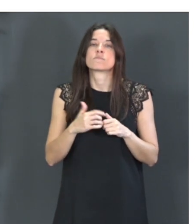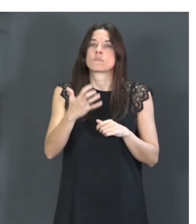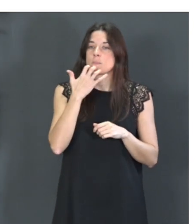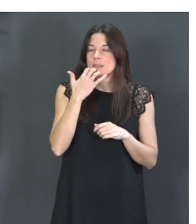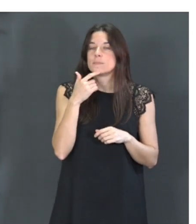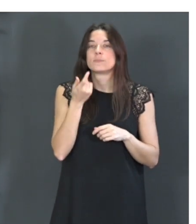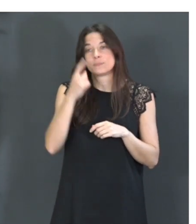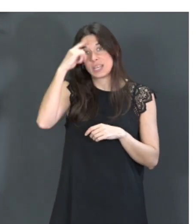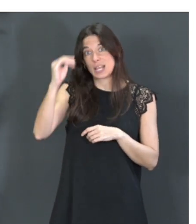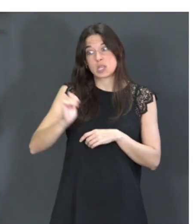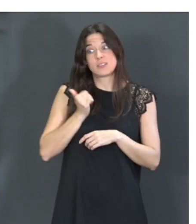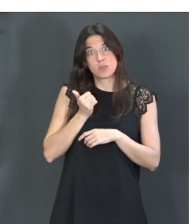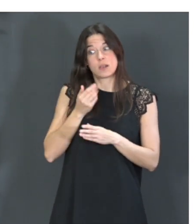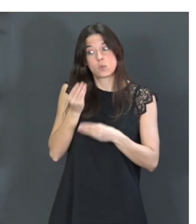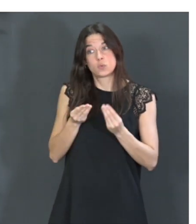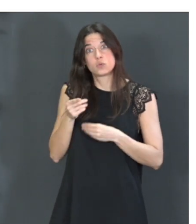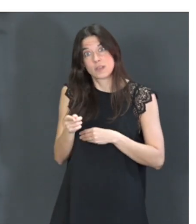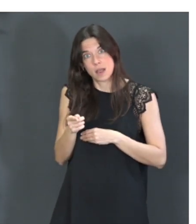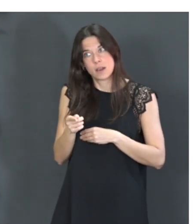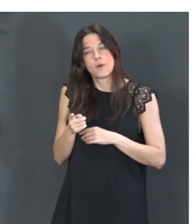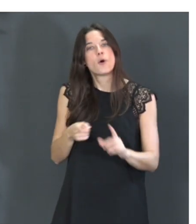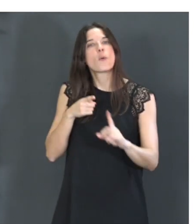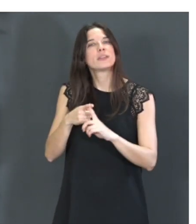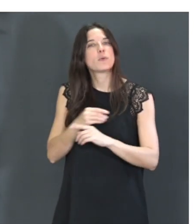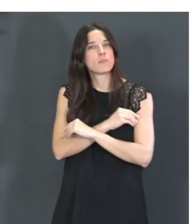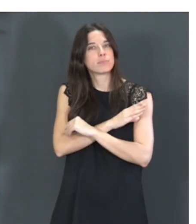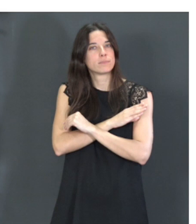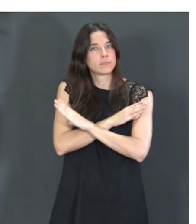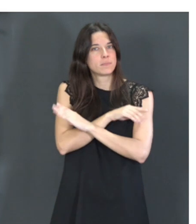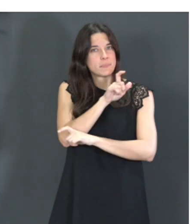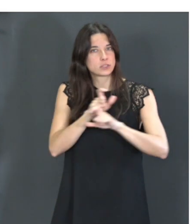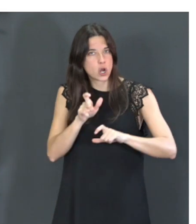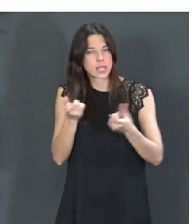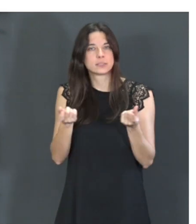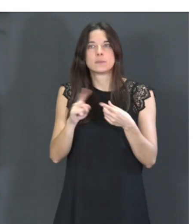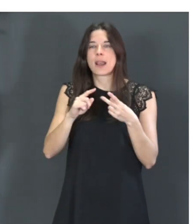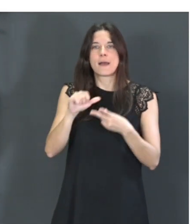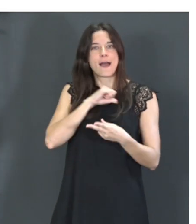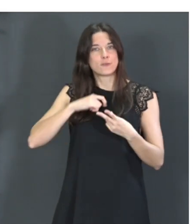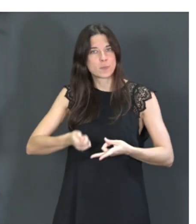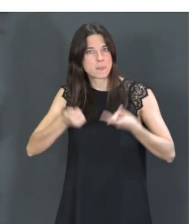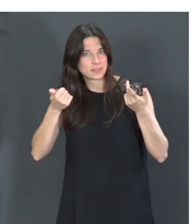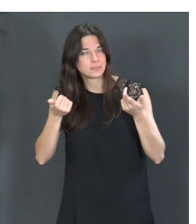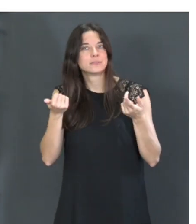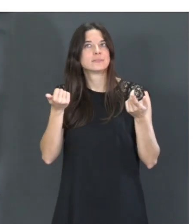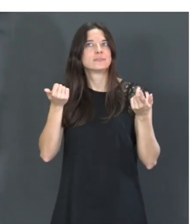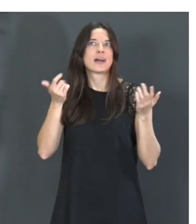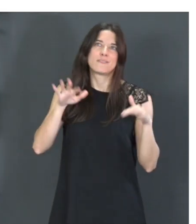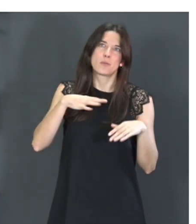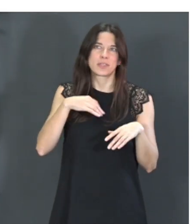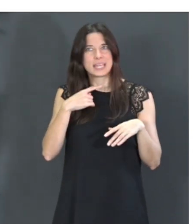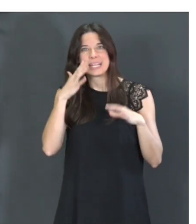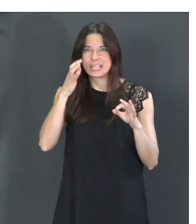inteligencia artificial para empoderar a las personas, hacerlas más autónomas, corramos el riesgo de